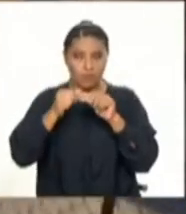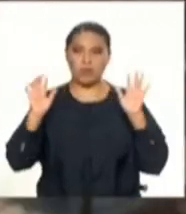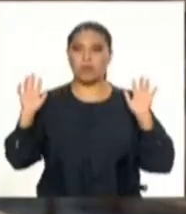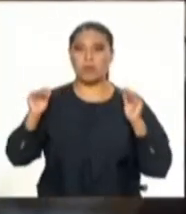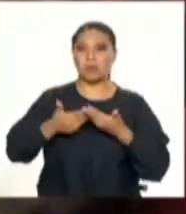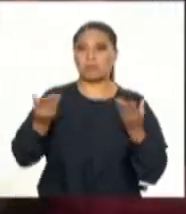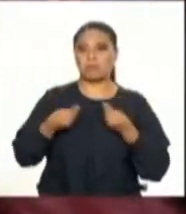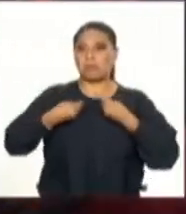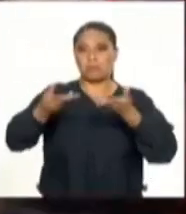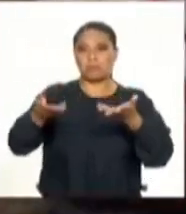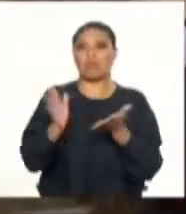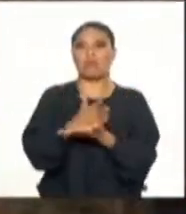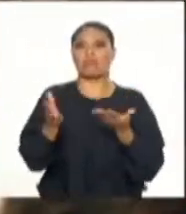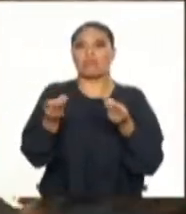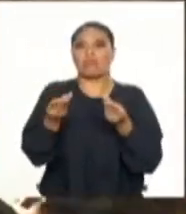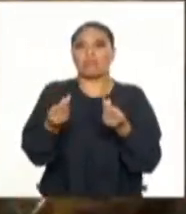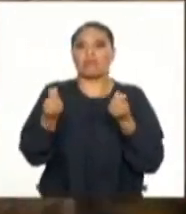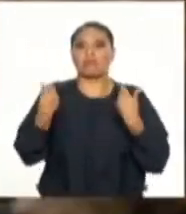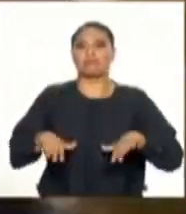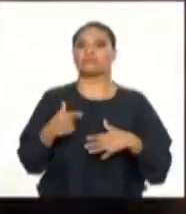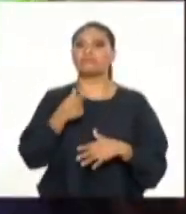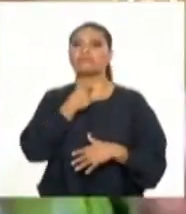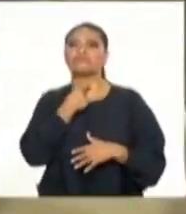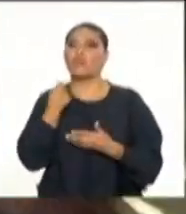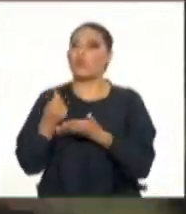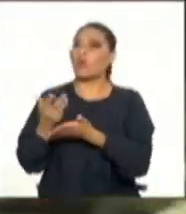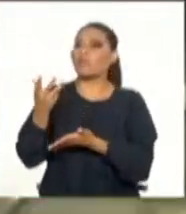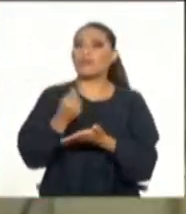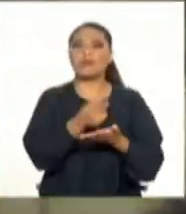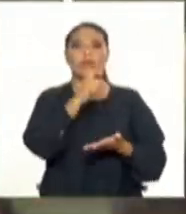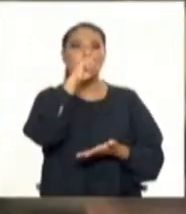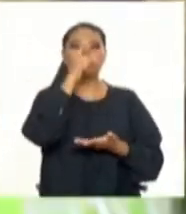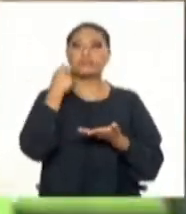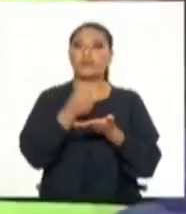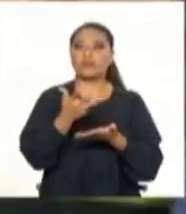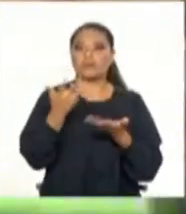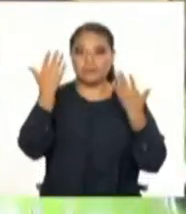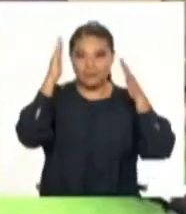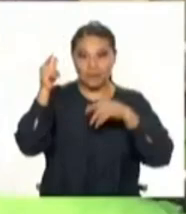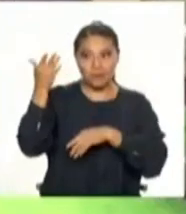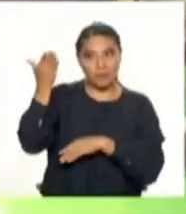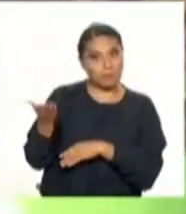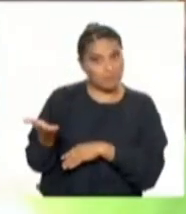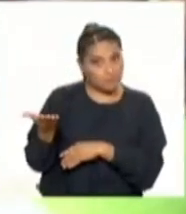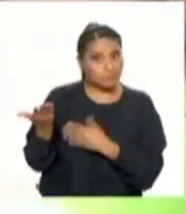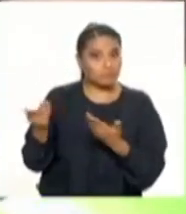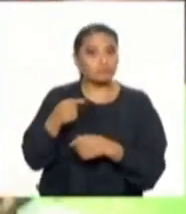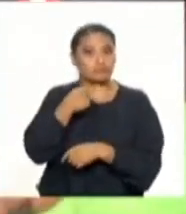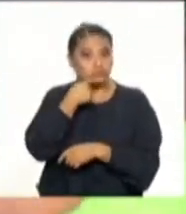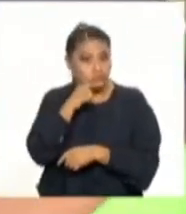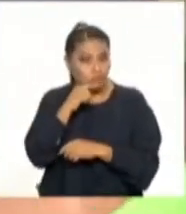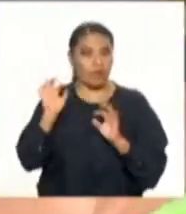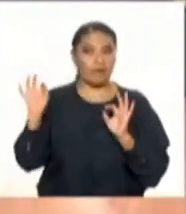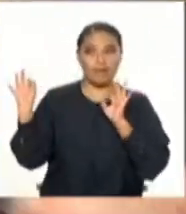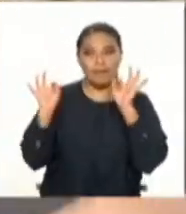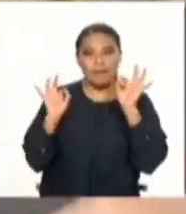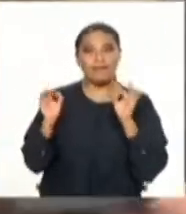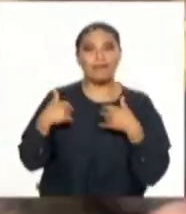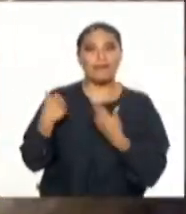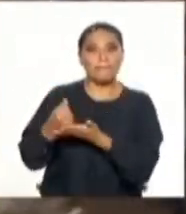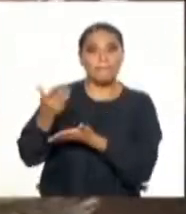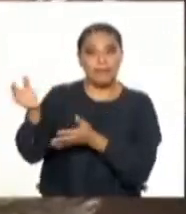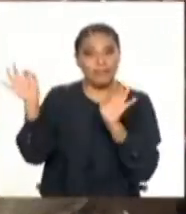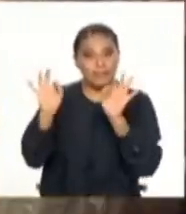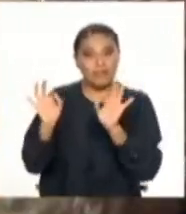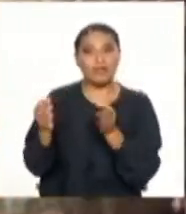ya me gasté la plata. Sí, me gusta, tengo gustos caros, decía. ¿Te acuerdas? Bueno, la señorita de los gustos caros, la señorita que decía que no iba a devolver la plata,